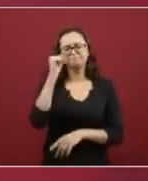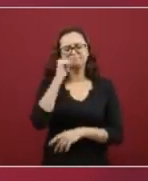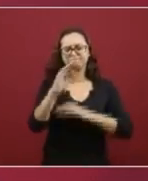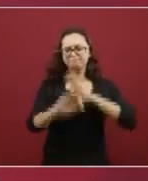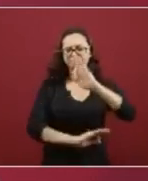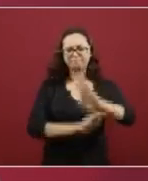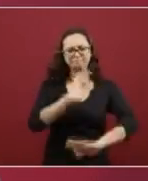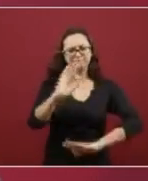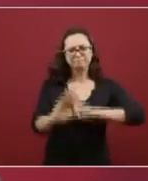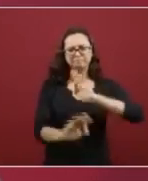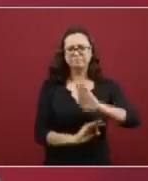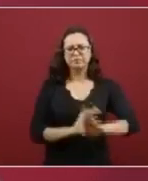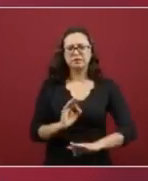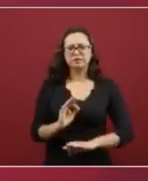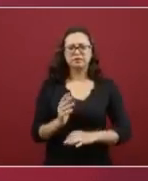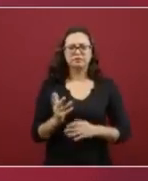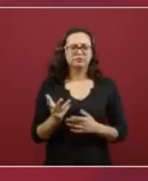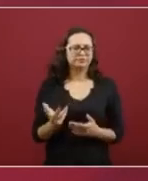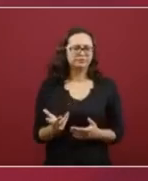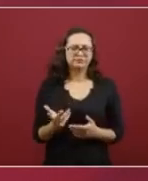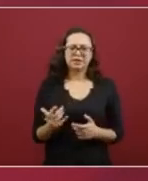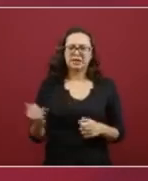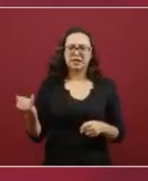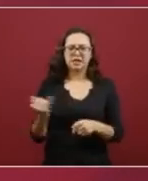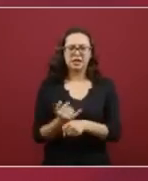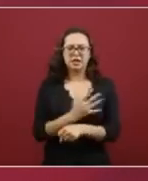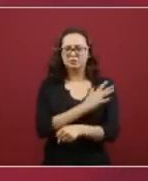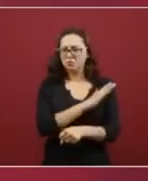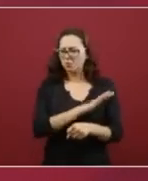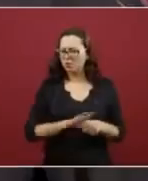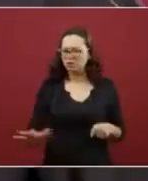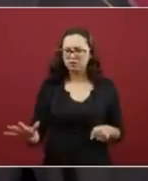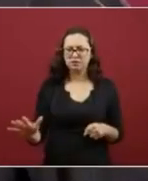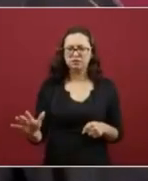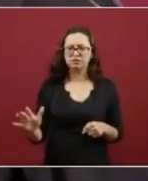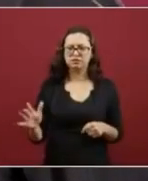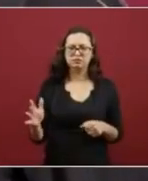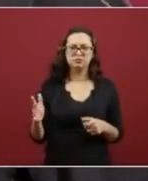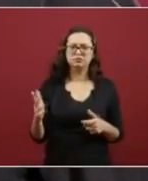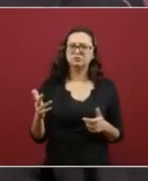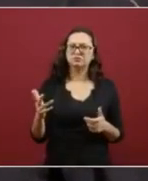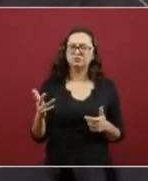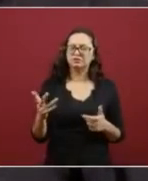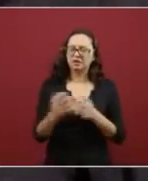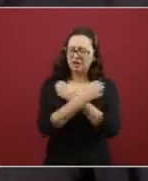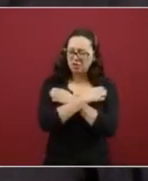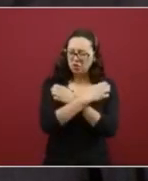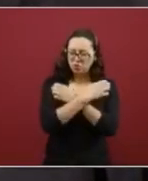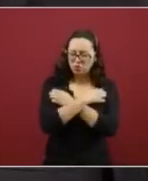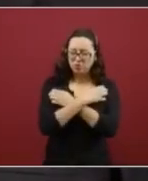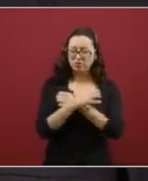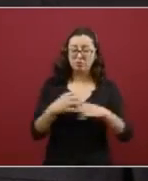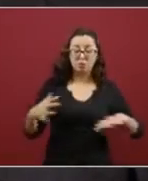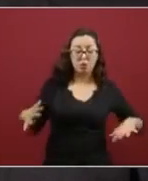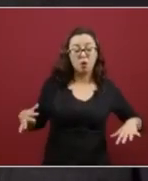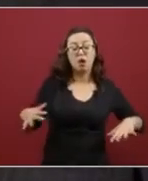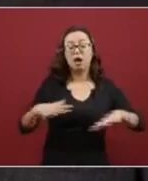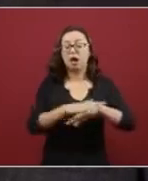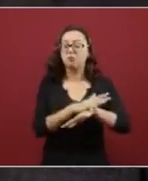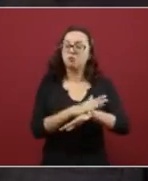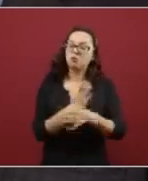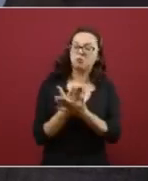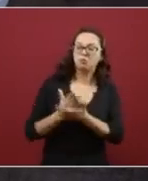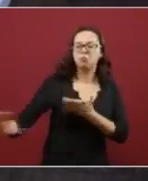porque no puede haber una verdadera reforma educativa sin los